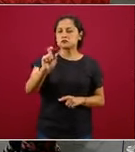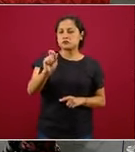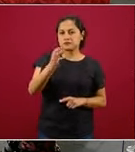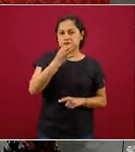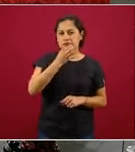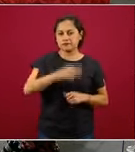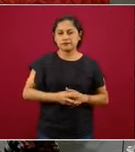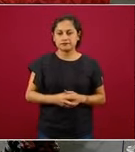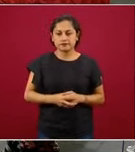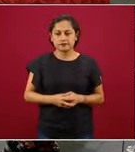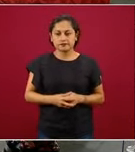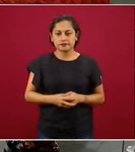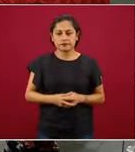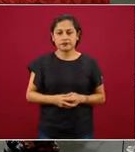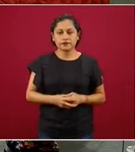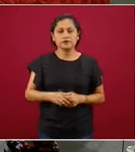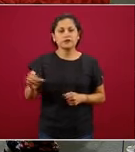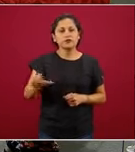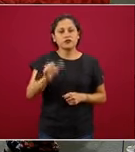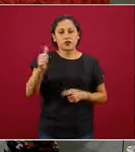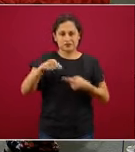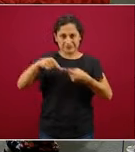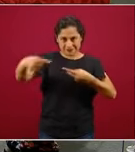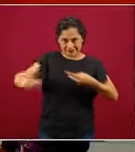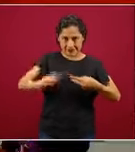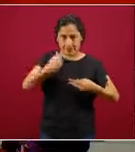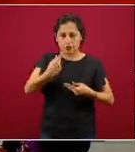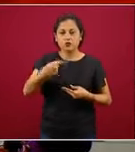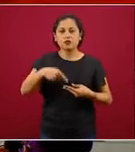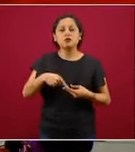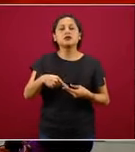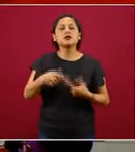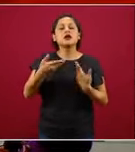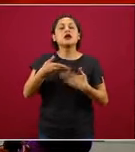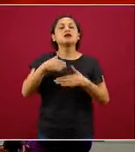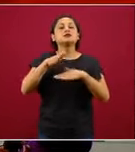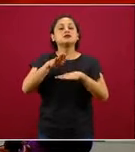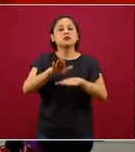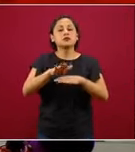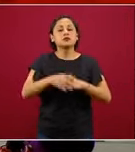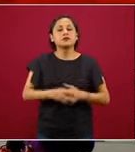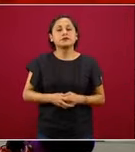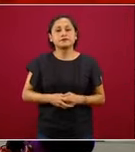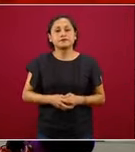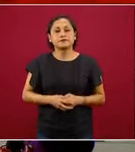Respecto a la otra pregunta de Araceli Iranday de Canal 11 sobre la reunión con la